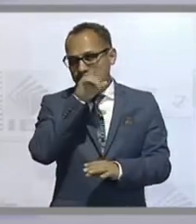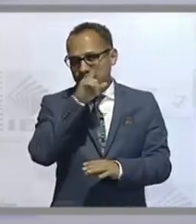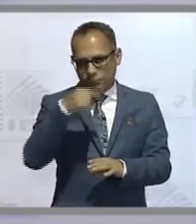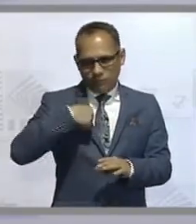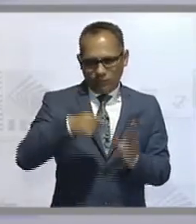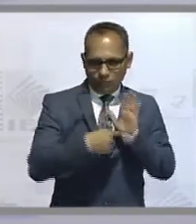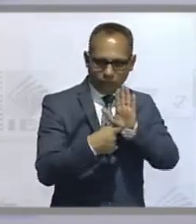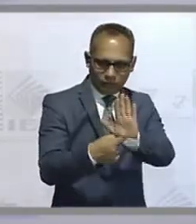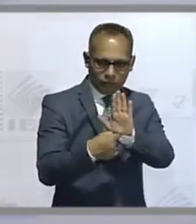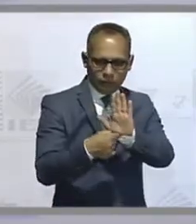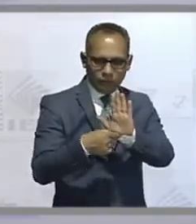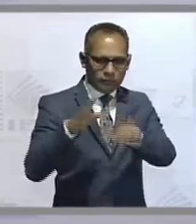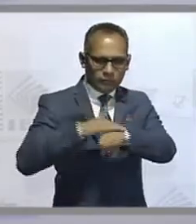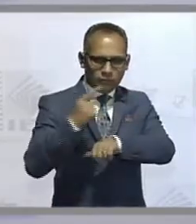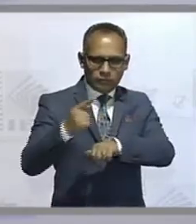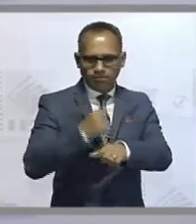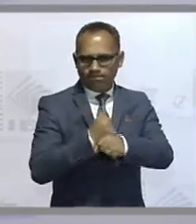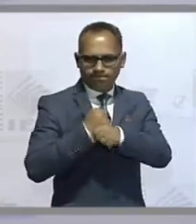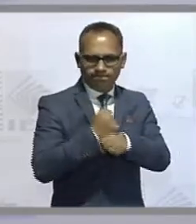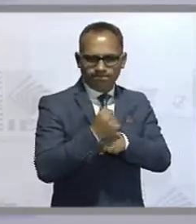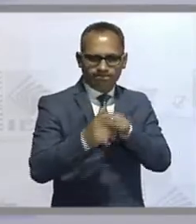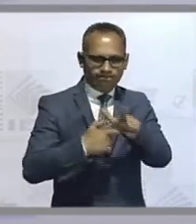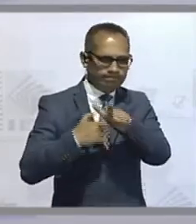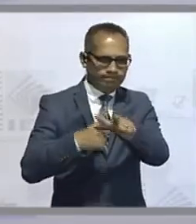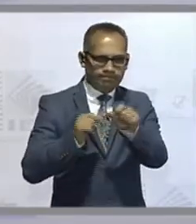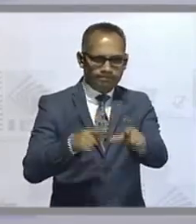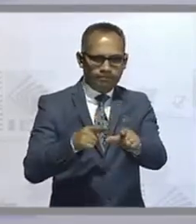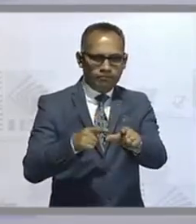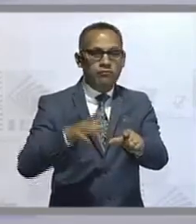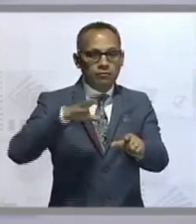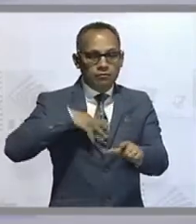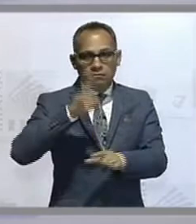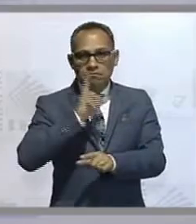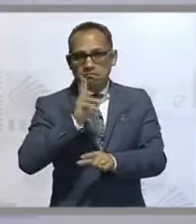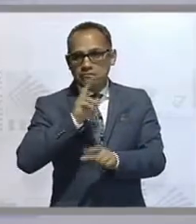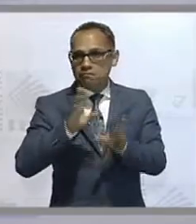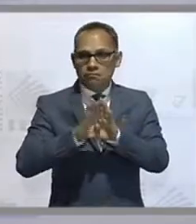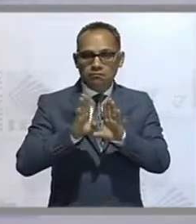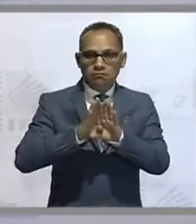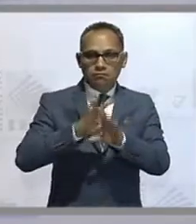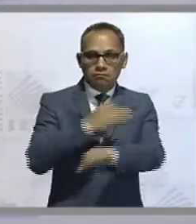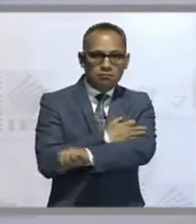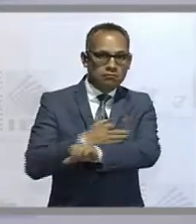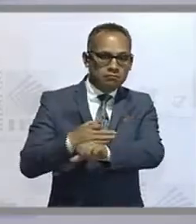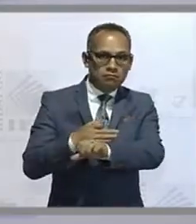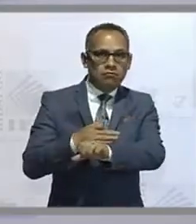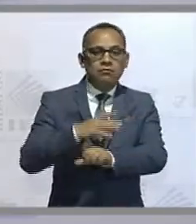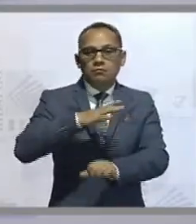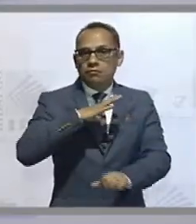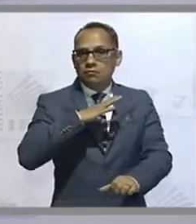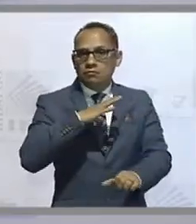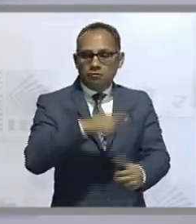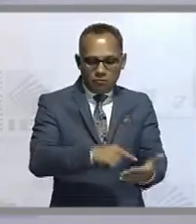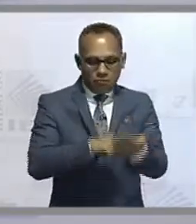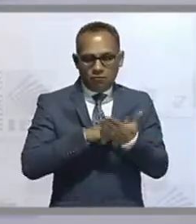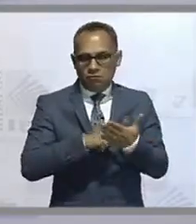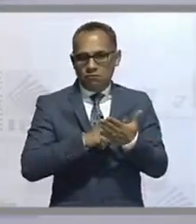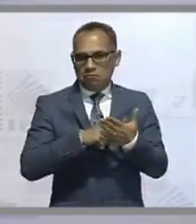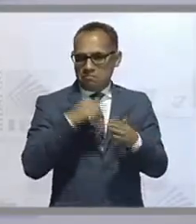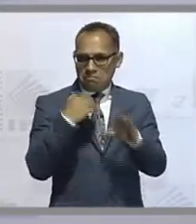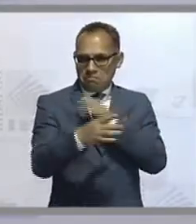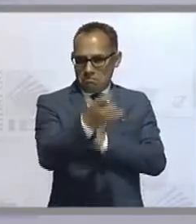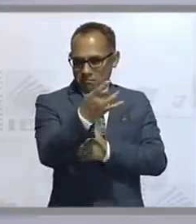de esta manera aquí tengo pruebas de los mensajes que la familia del candidato del pri me ha hecho a través de internet